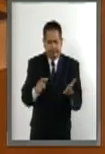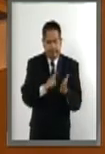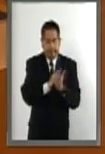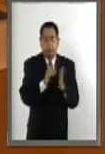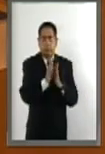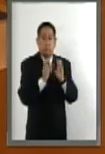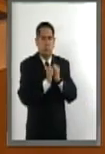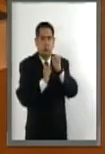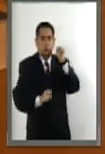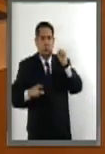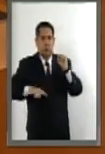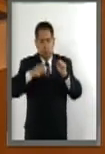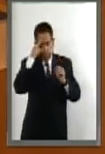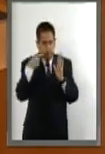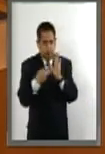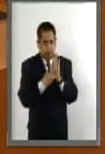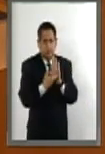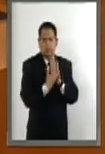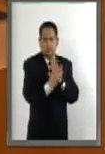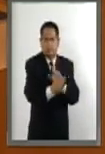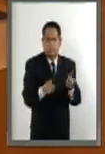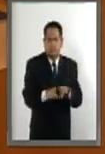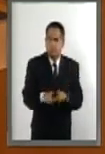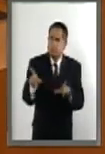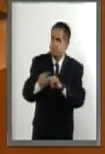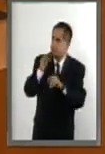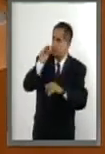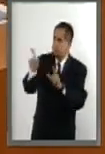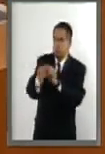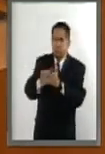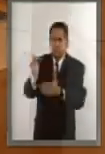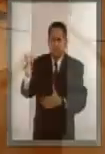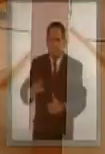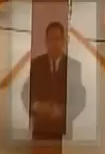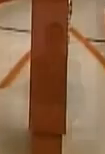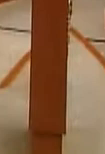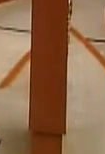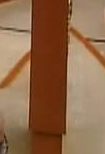Constitución Política de los Estados Unidos Mexicanos. Es cuanto. Muchas gracias.